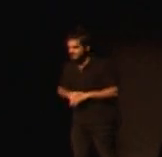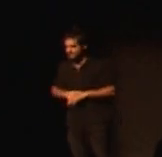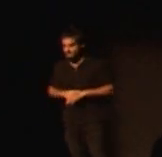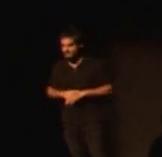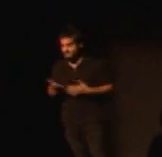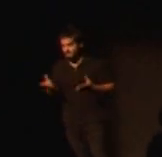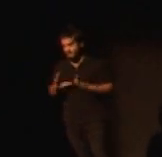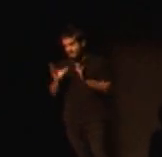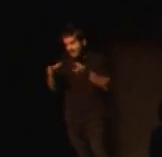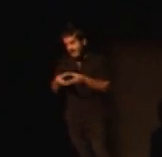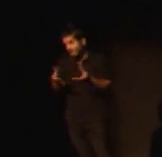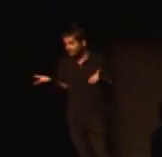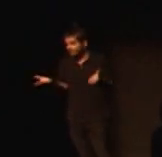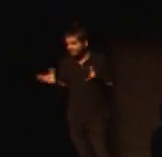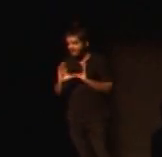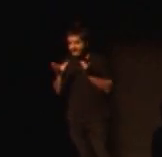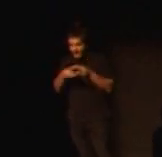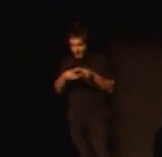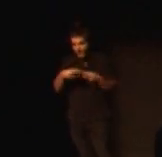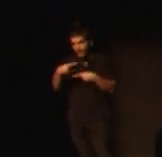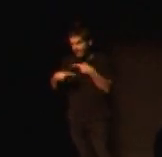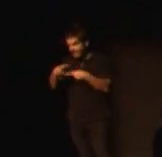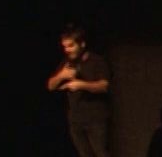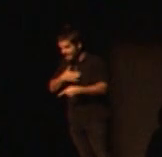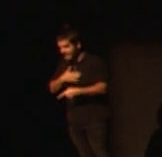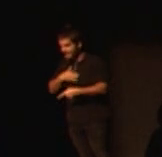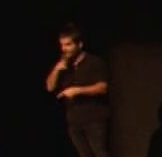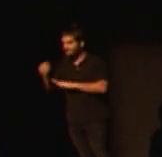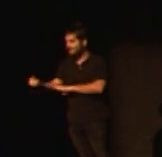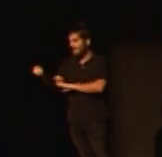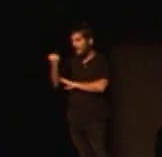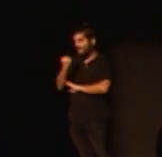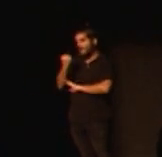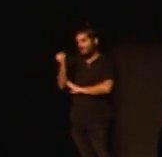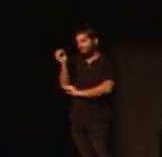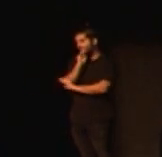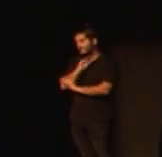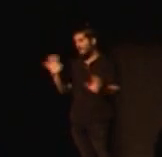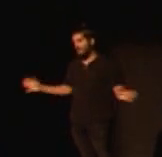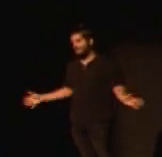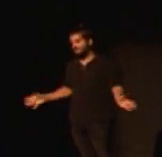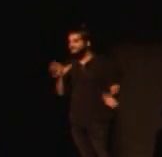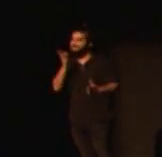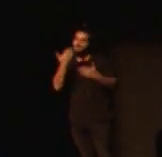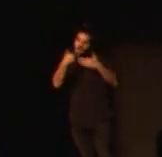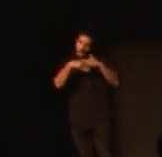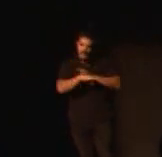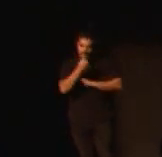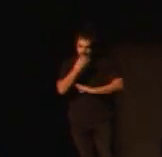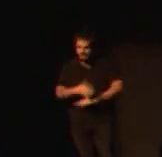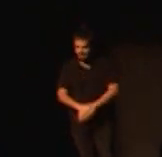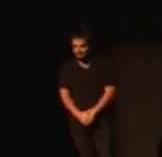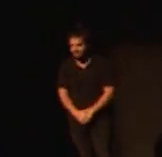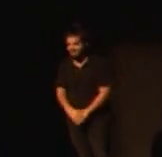Pues el equipo, mi grupo, mi familia, porque son mi mayor apoyo. Pues aquí lo guardamos bien guardado.